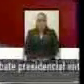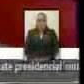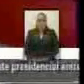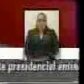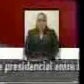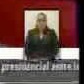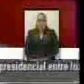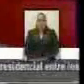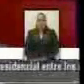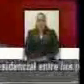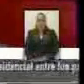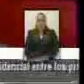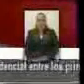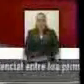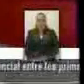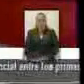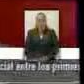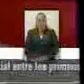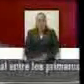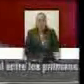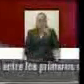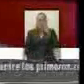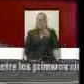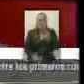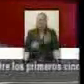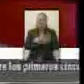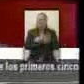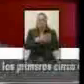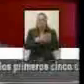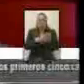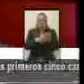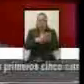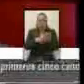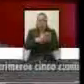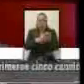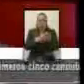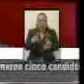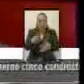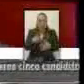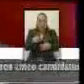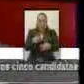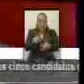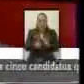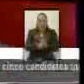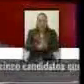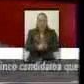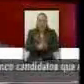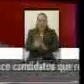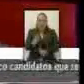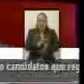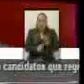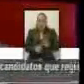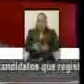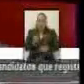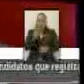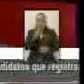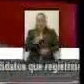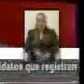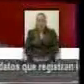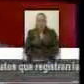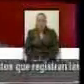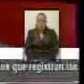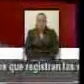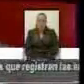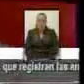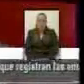simulación de deudas. Otro. 38 Fiscalía, apropiación ilícita, receptación, estafa, simulación. Oiga,